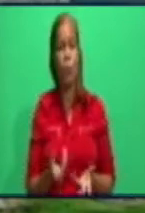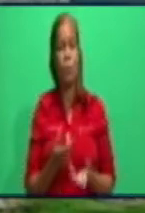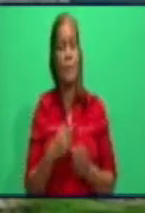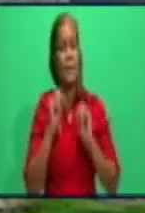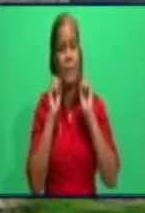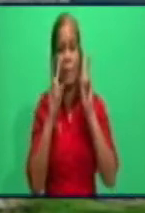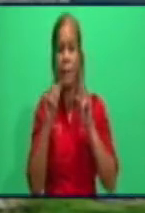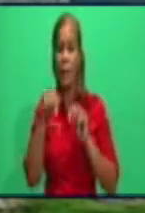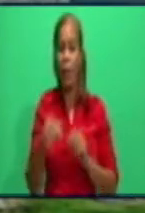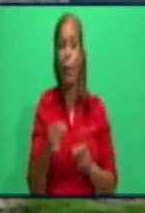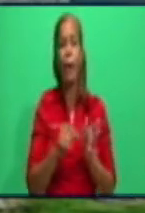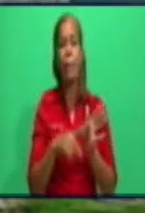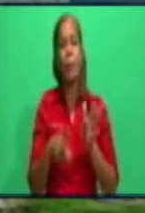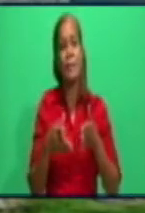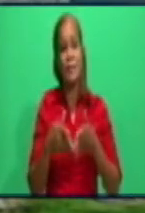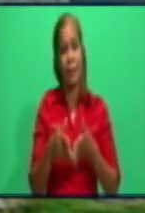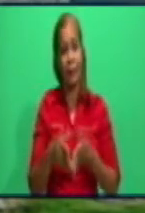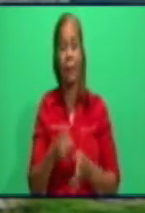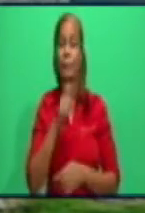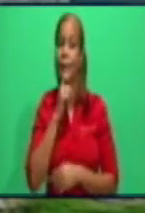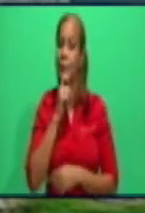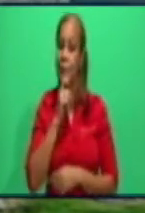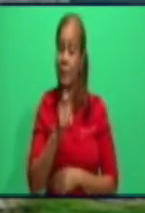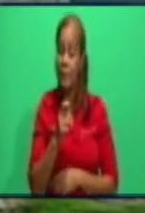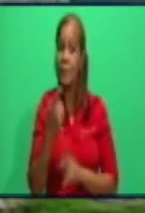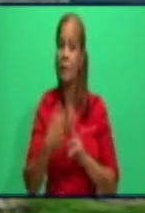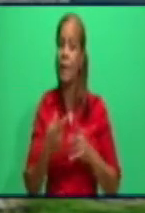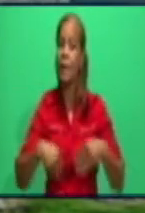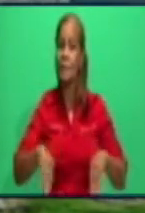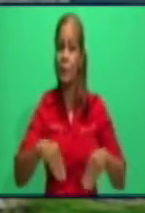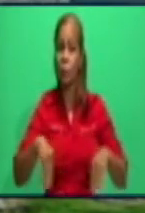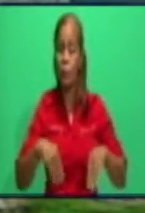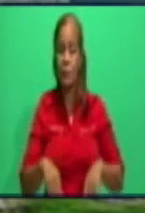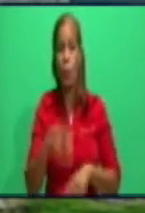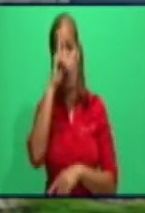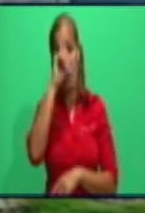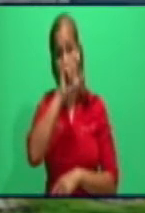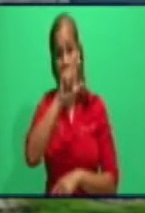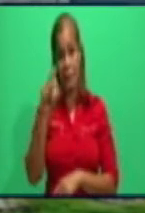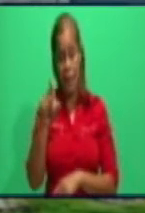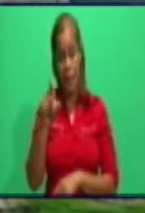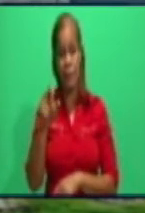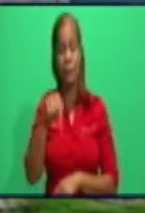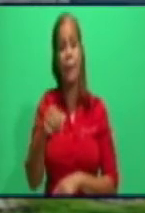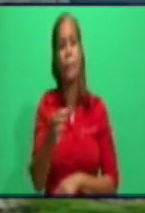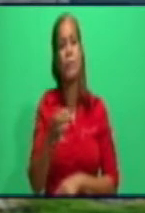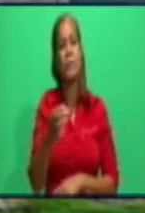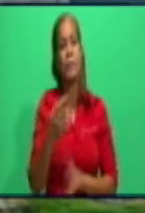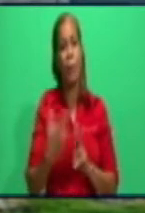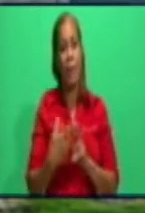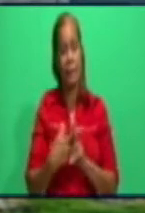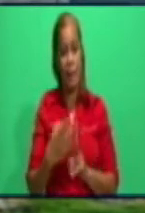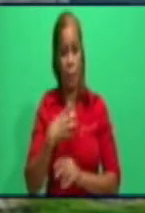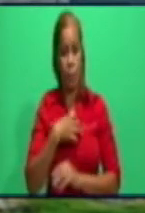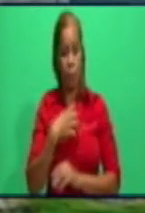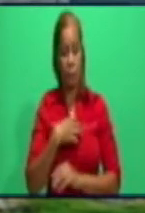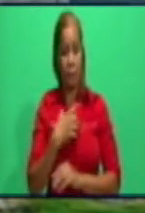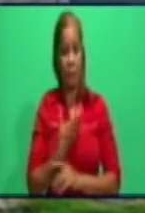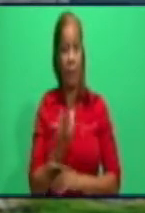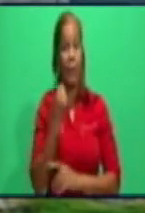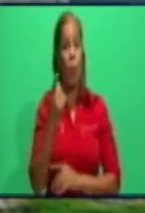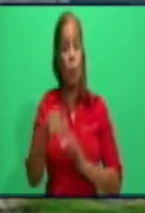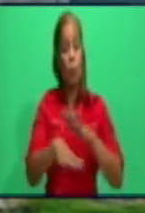la provincia de Granma, difícil panorámica epidemiológica. El Hospital Provincial Carlos Manuel de Céspedes tiene en una de sus áreas